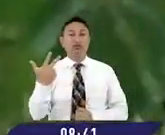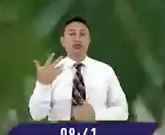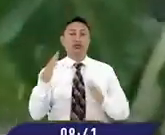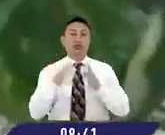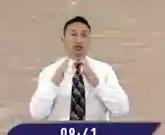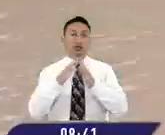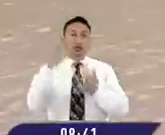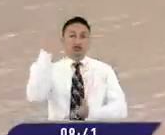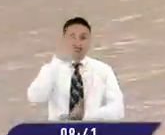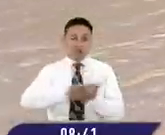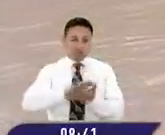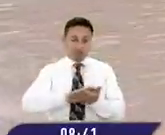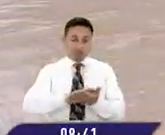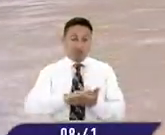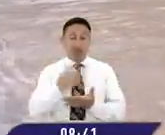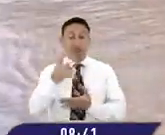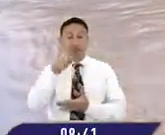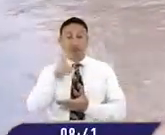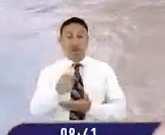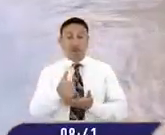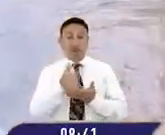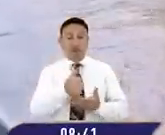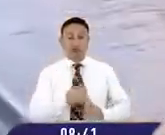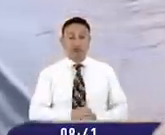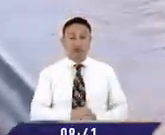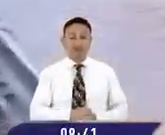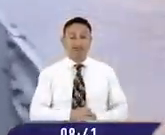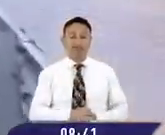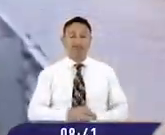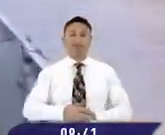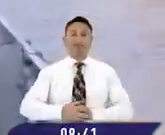destruidas y 12 personas damnificadas. Desde la provincia de Manabí, informó Wendy Delgado.